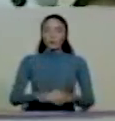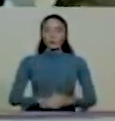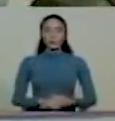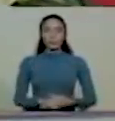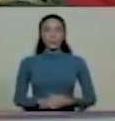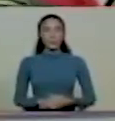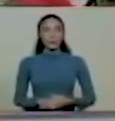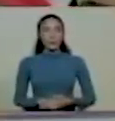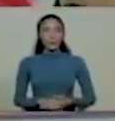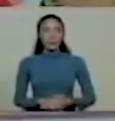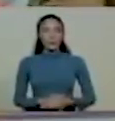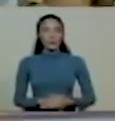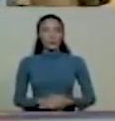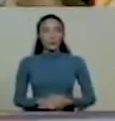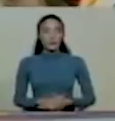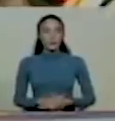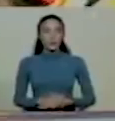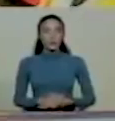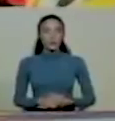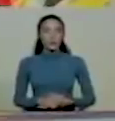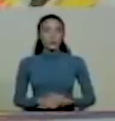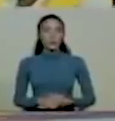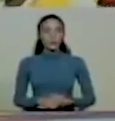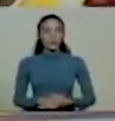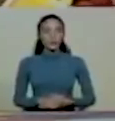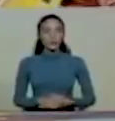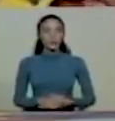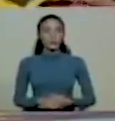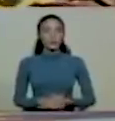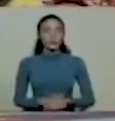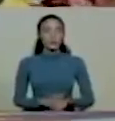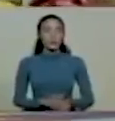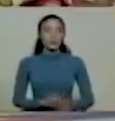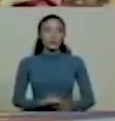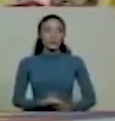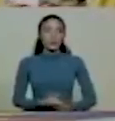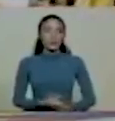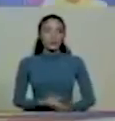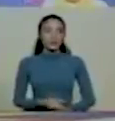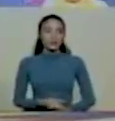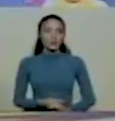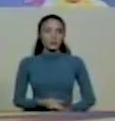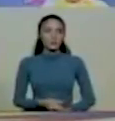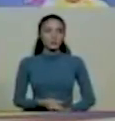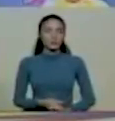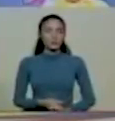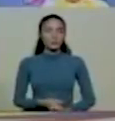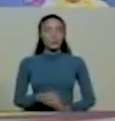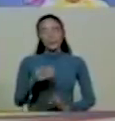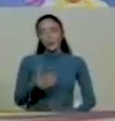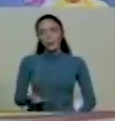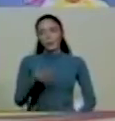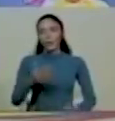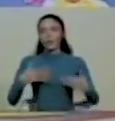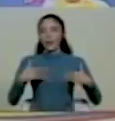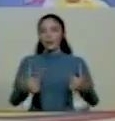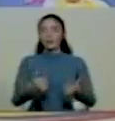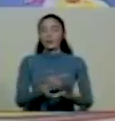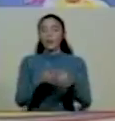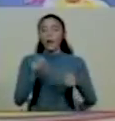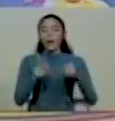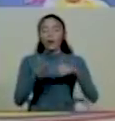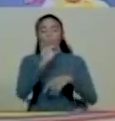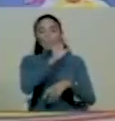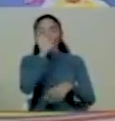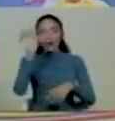sagrado, que es el acceso a los servicios de salud. Algo sagrado, que en los países